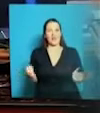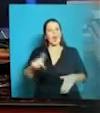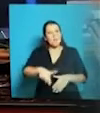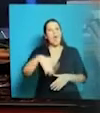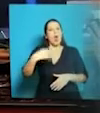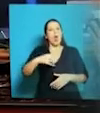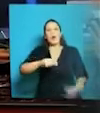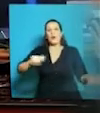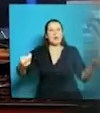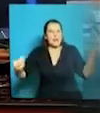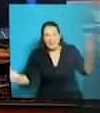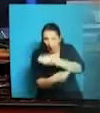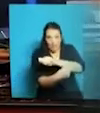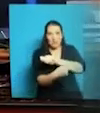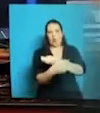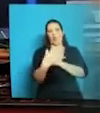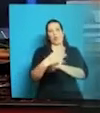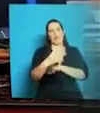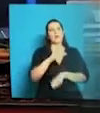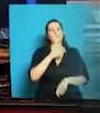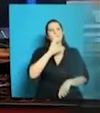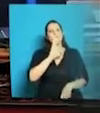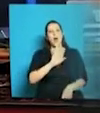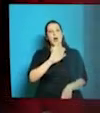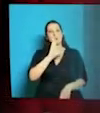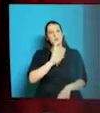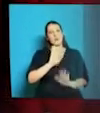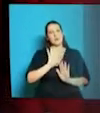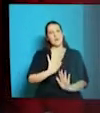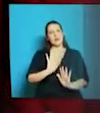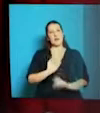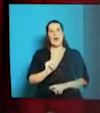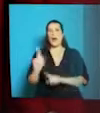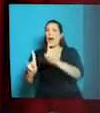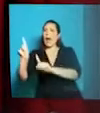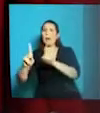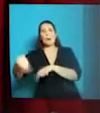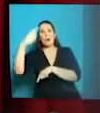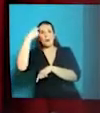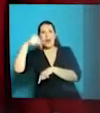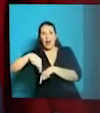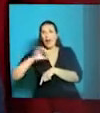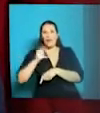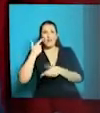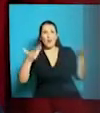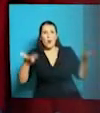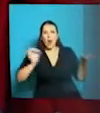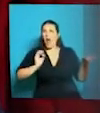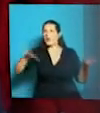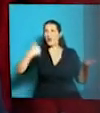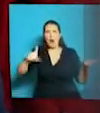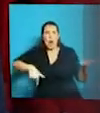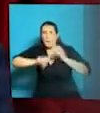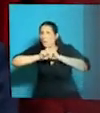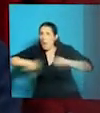porque no se hacía lo que había que hacer contra un gobierno que hoy invierte en trenes, ¿no? Y que los podemos ver y que podemos ver que está creciendo